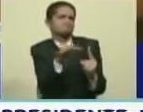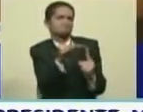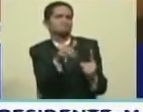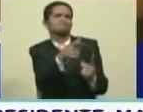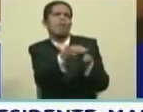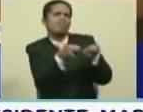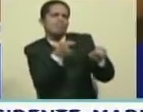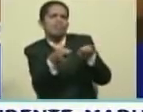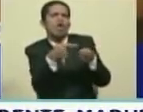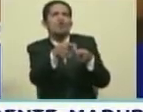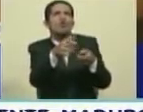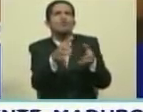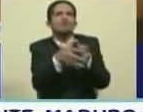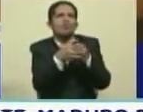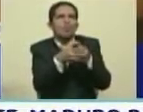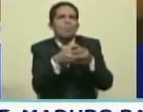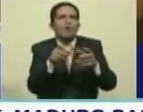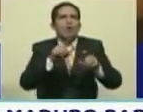Y cuando